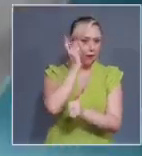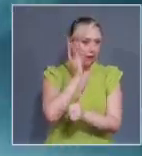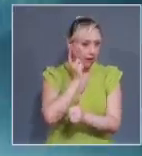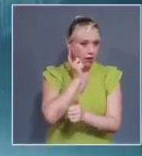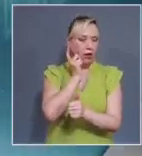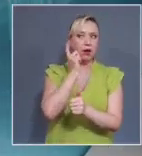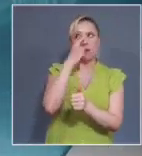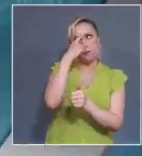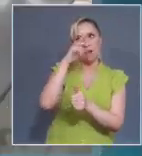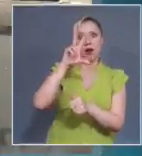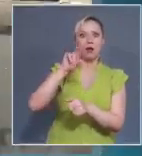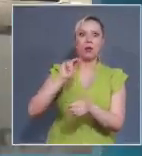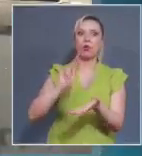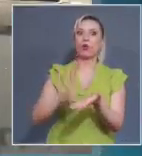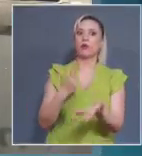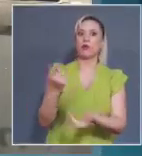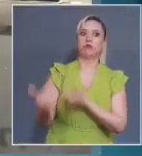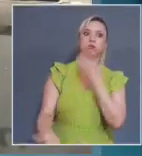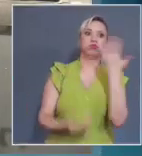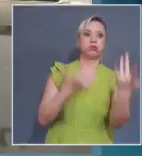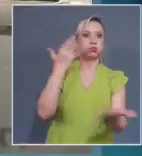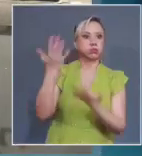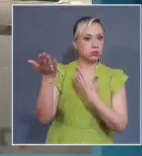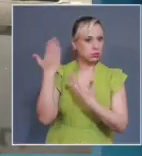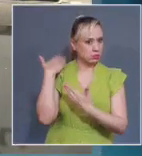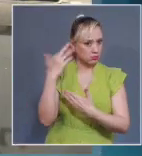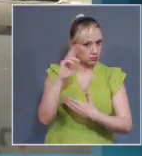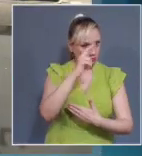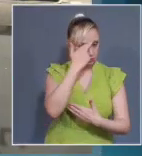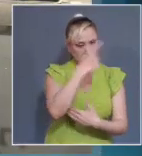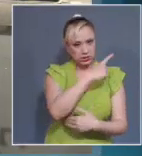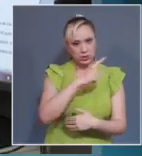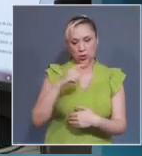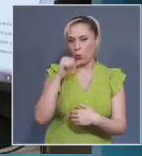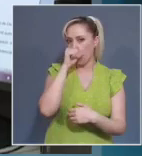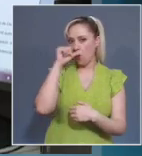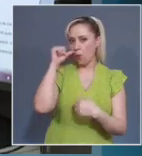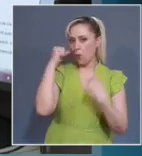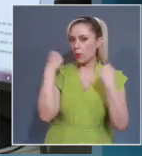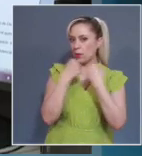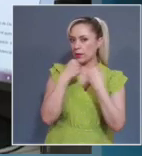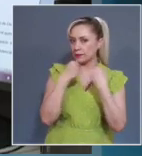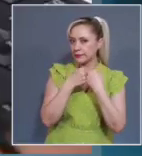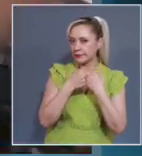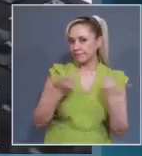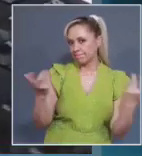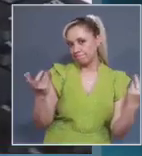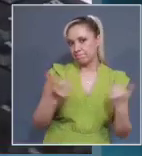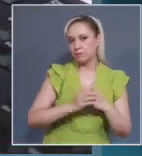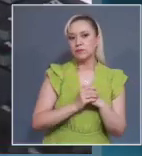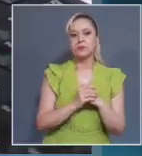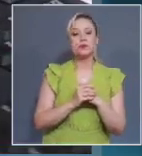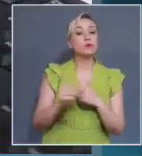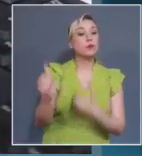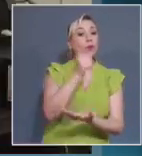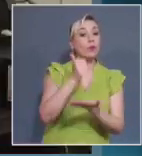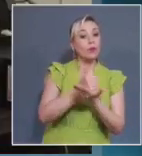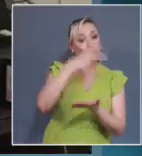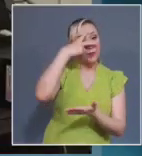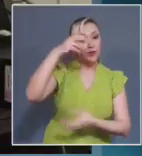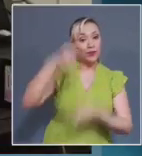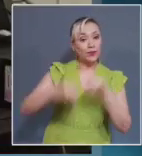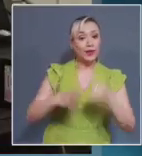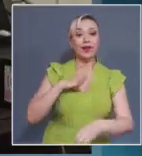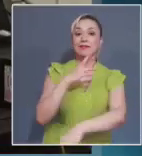tragedias. El Poder Judicial de la Ciudad de México cuenta con diversos trámites en línea, entre los que se encuentra